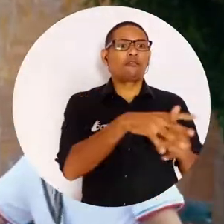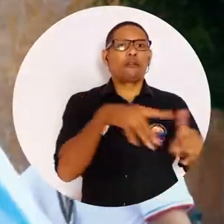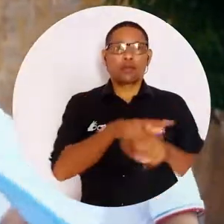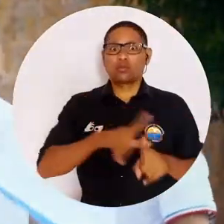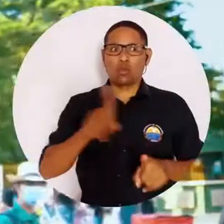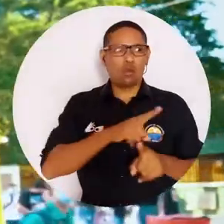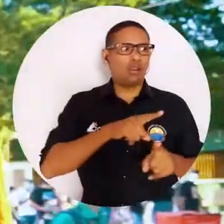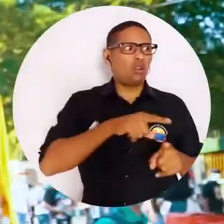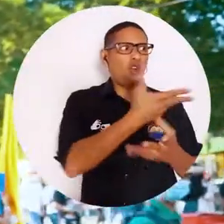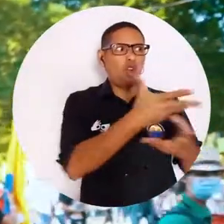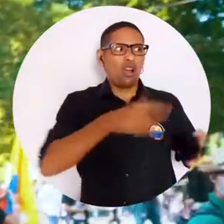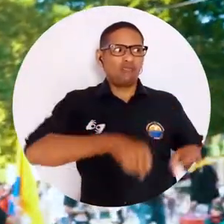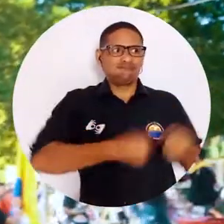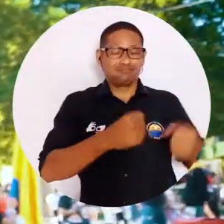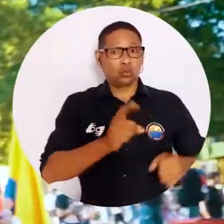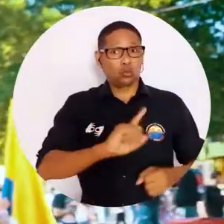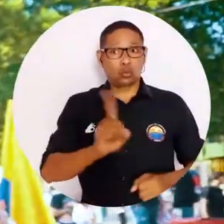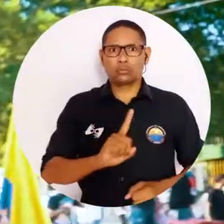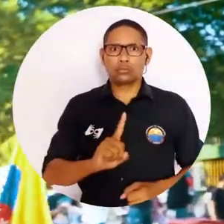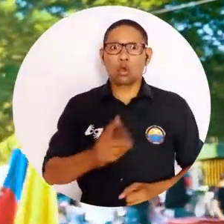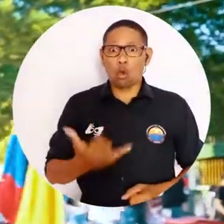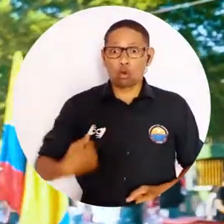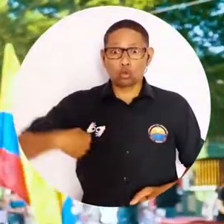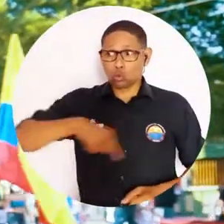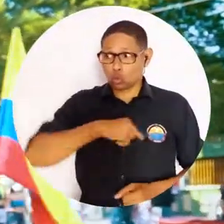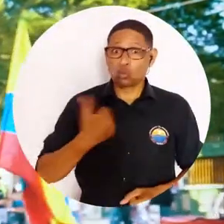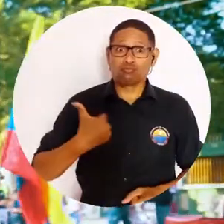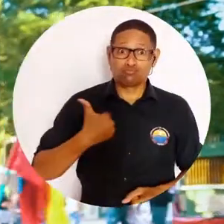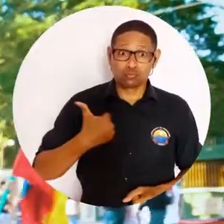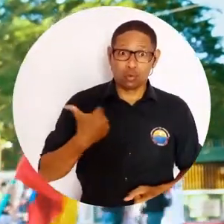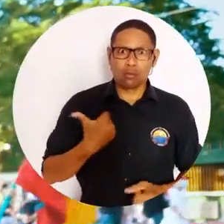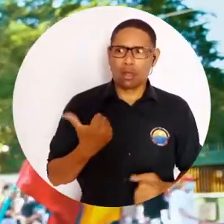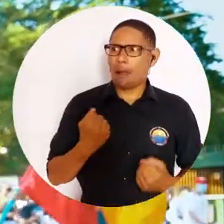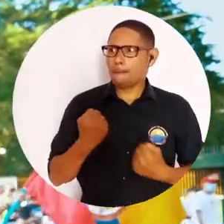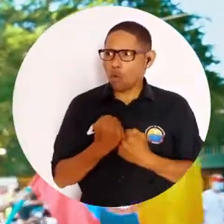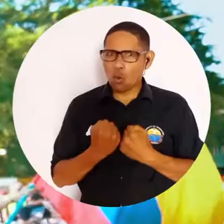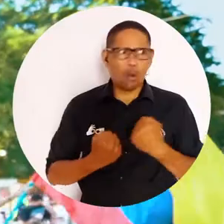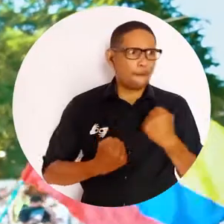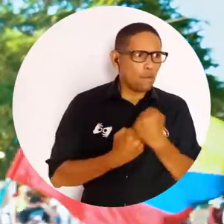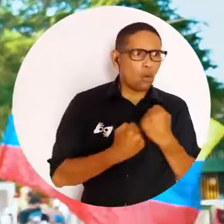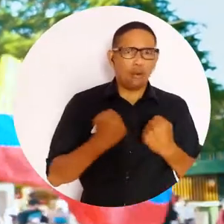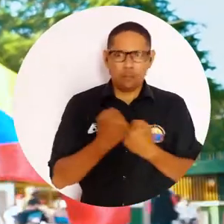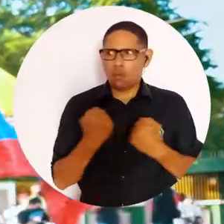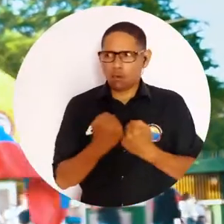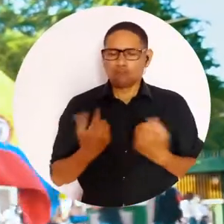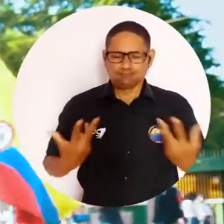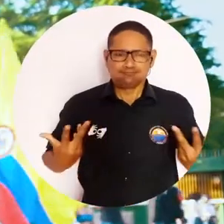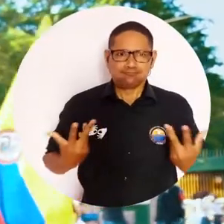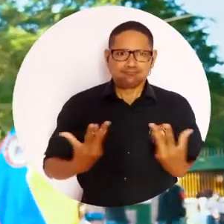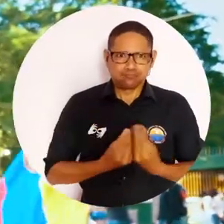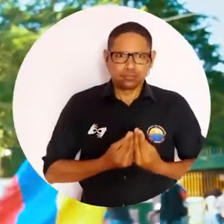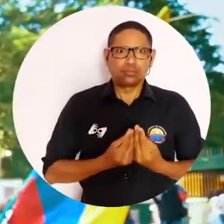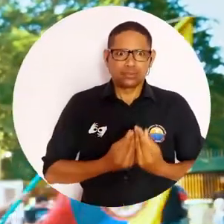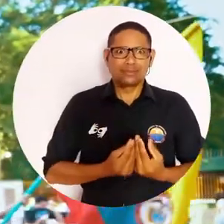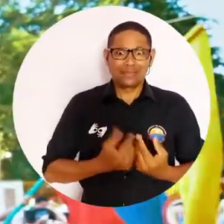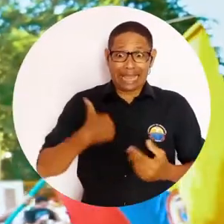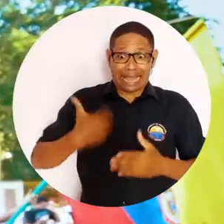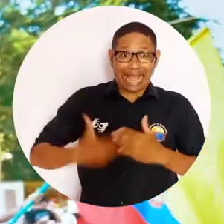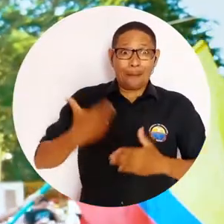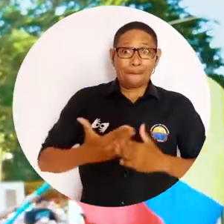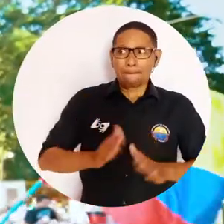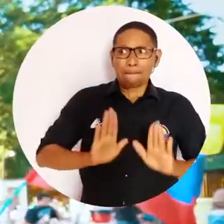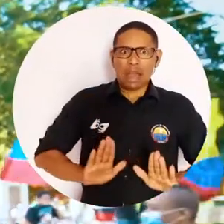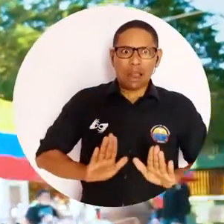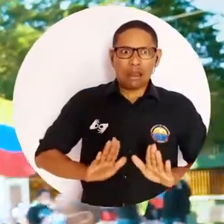encuentra alrededor. Hoy los estudiantes salimos a la calle en posa todo el apoyo de los musulmanes que han reunido el Estado desde que empezó este